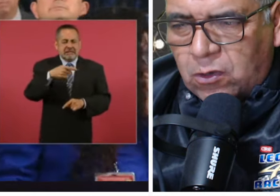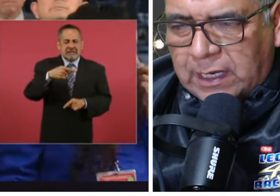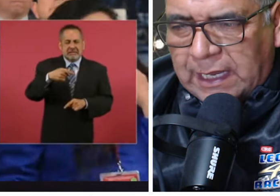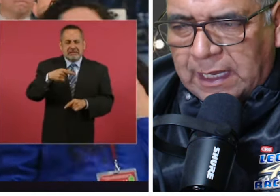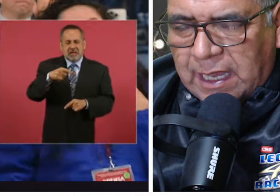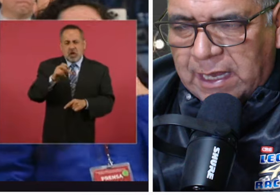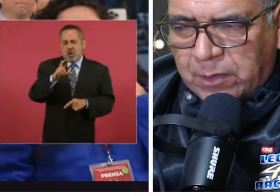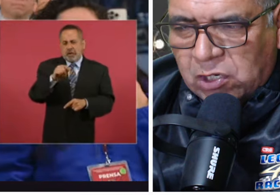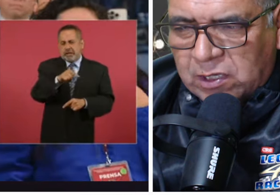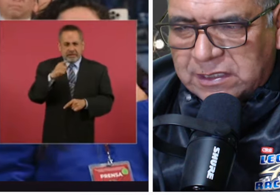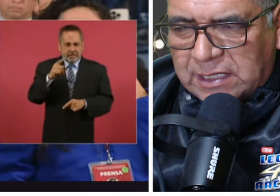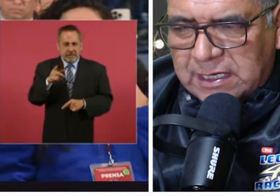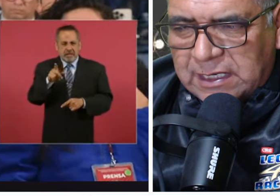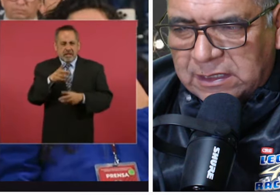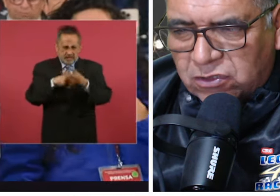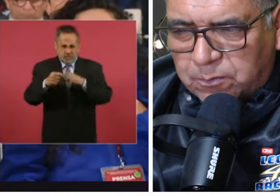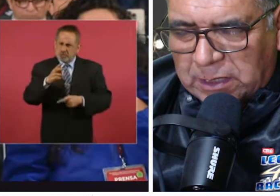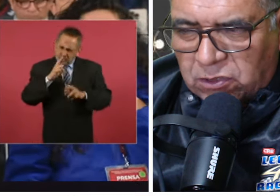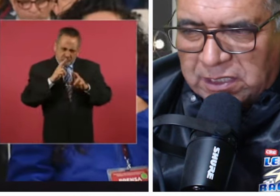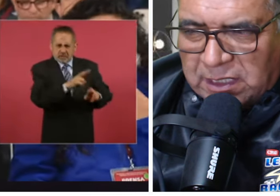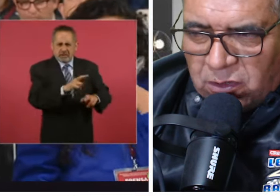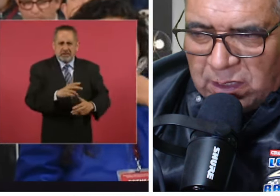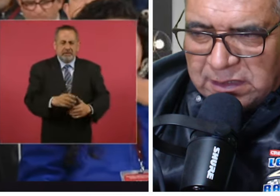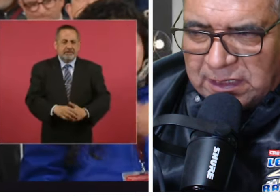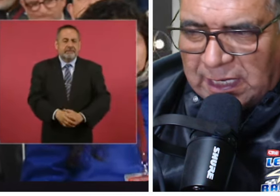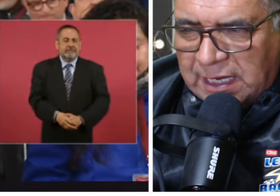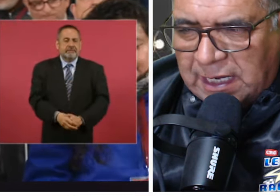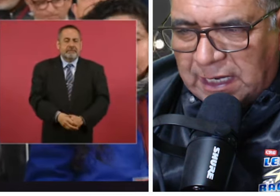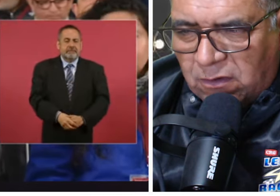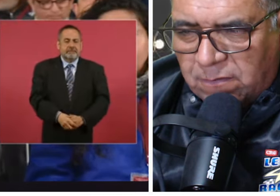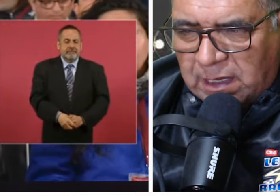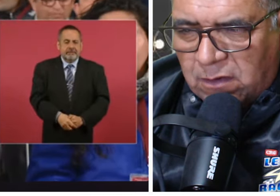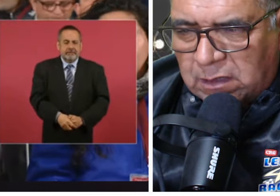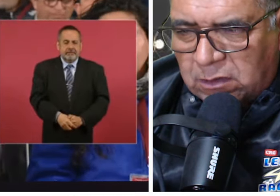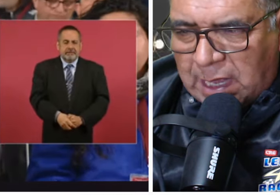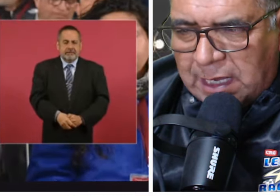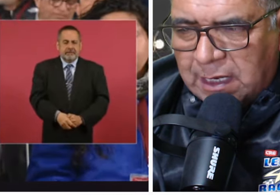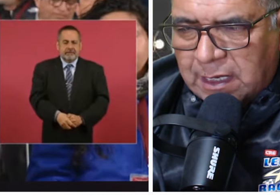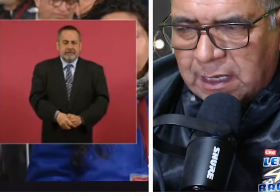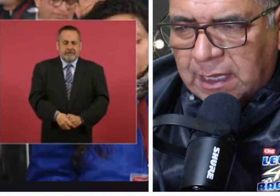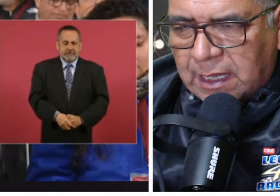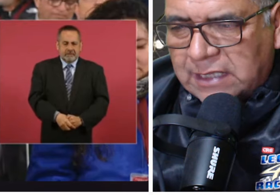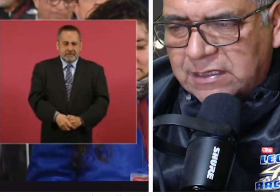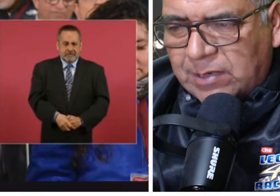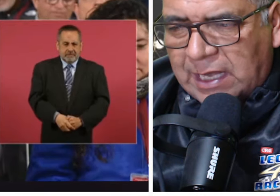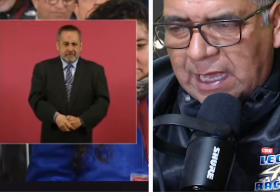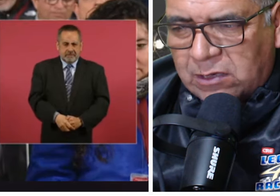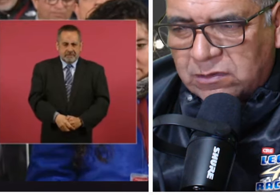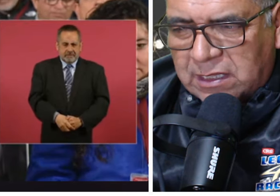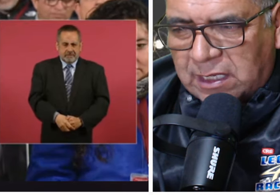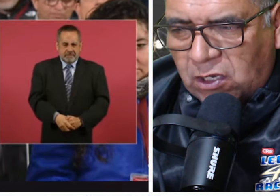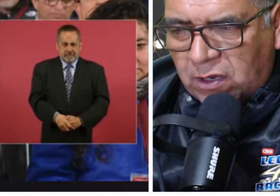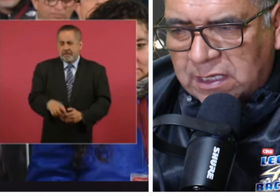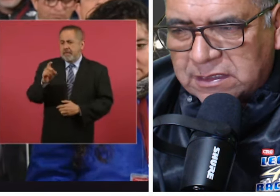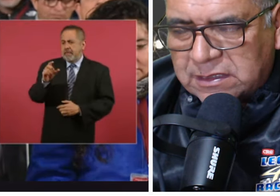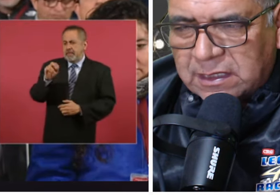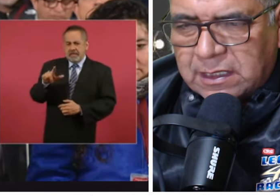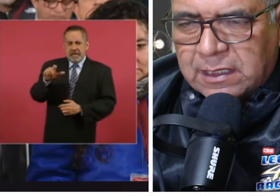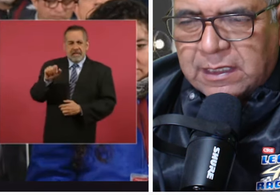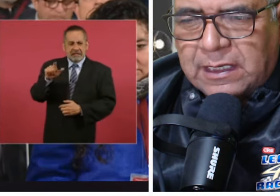afirmó que el periodista y sus patrocinadores creen que el gobierno actual es similar a los